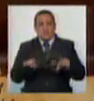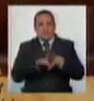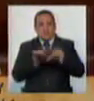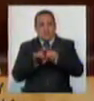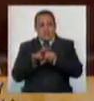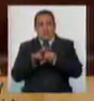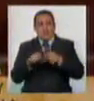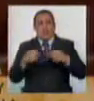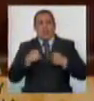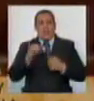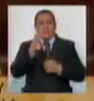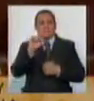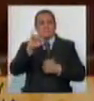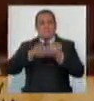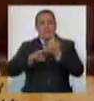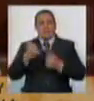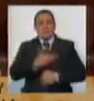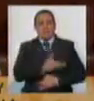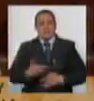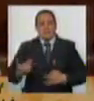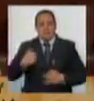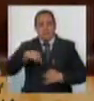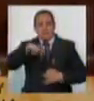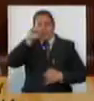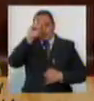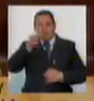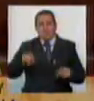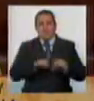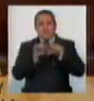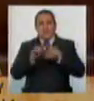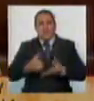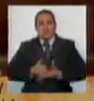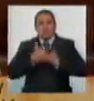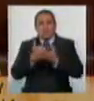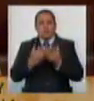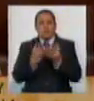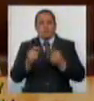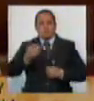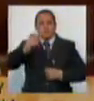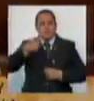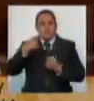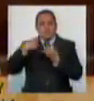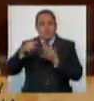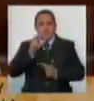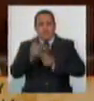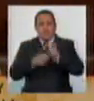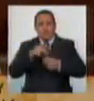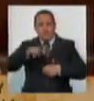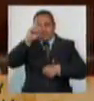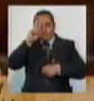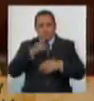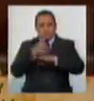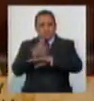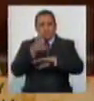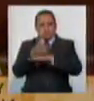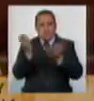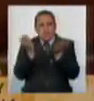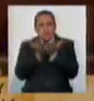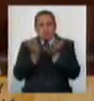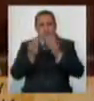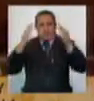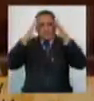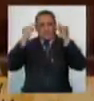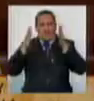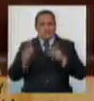Además, la beca Presidente de la República ha permitido que más de 1.000 peruanos accedan a maestrías y doctorados en